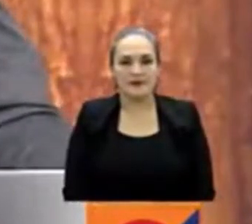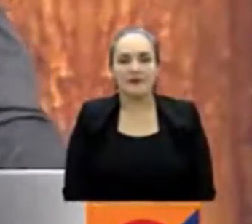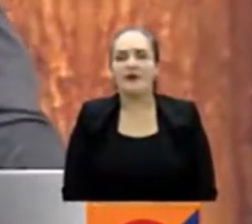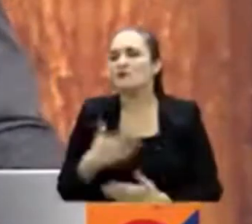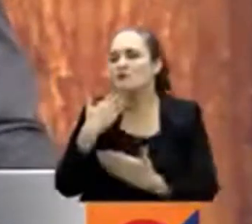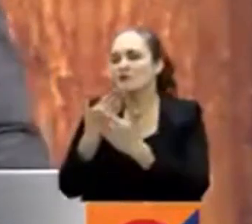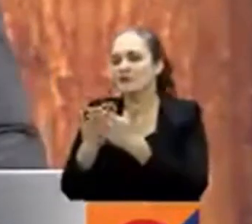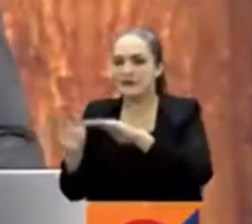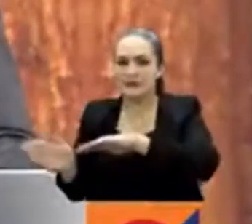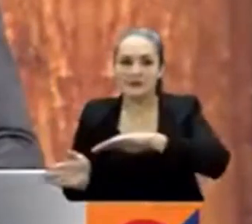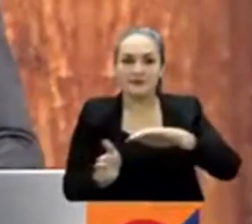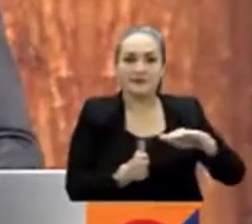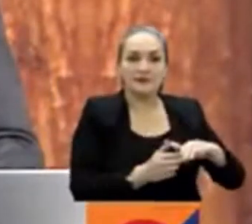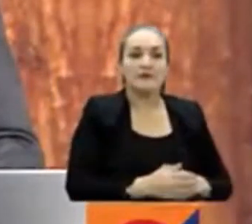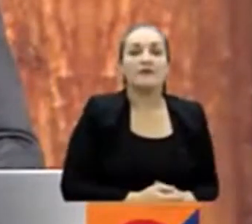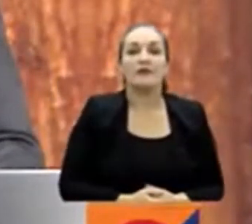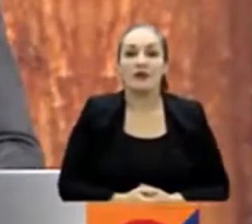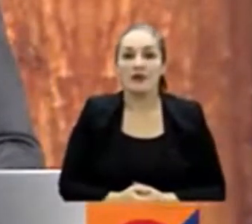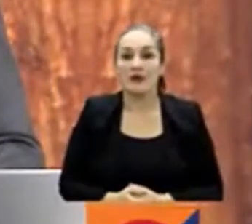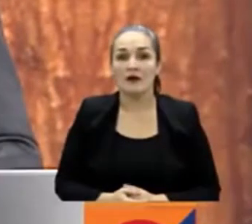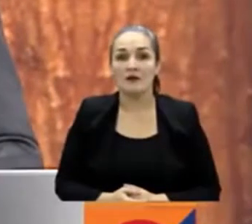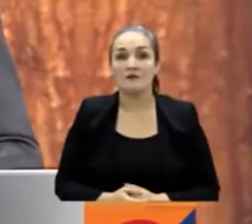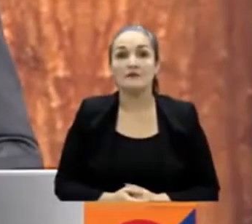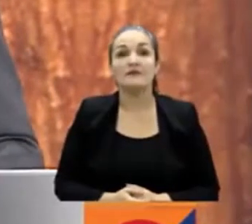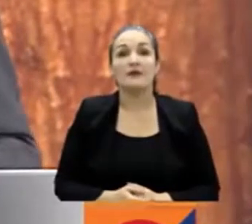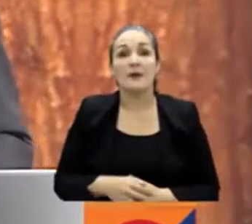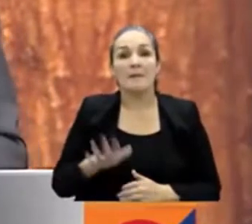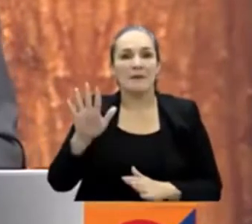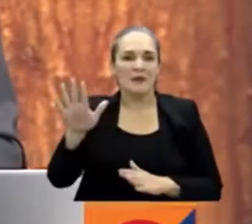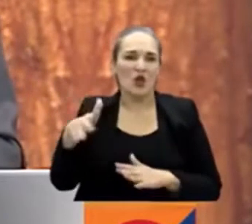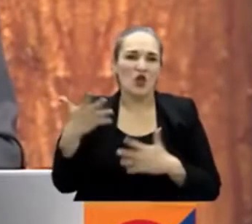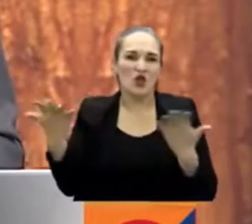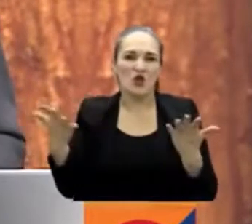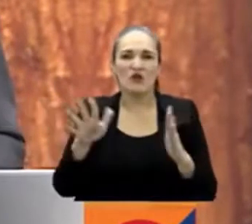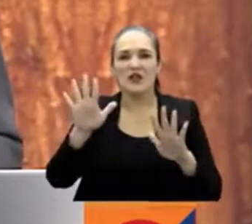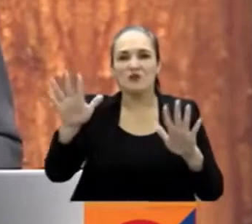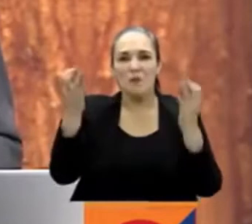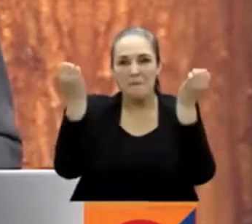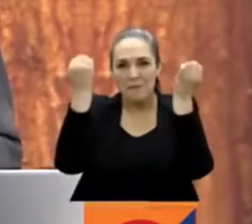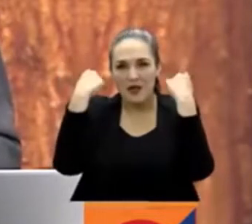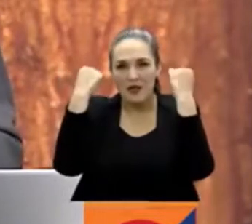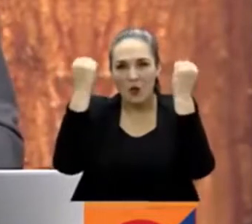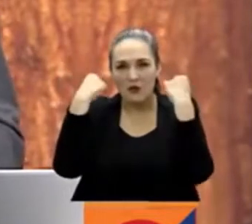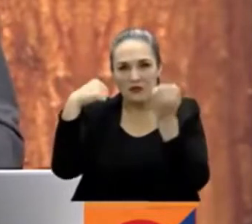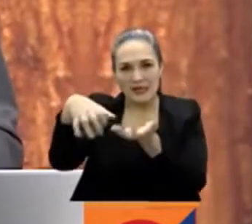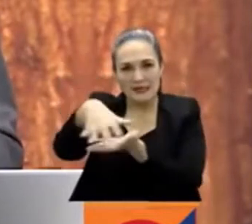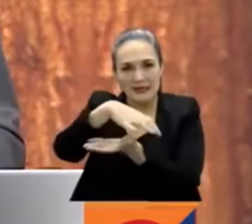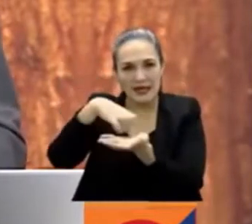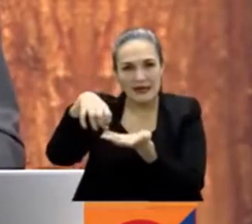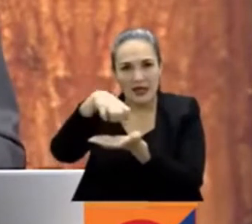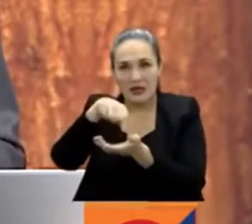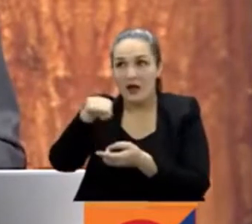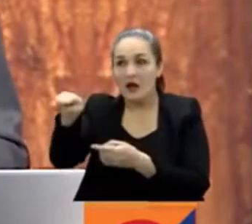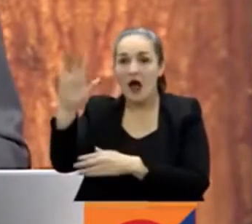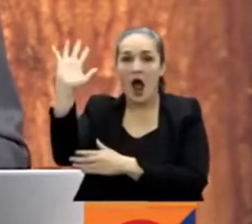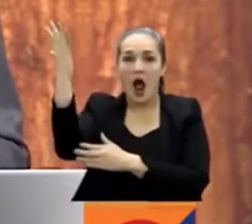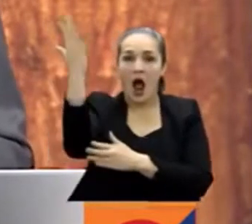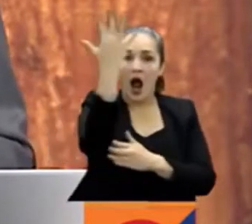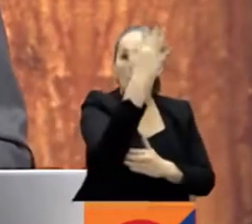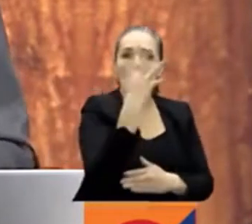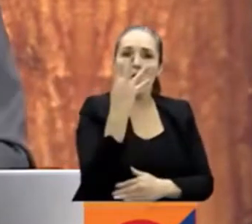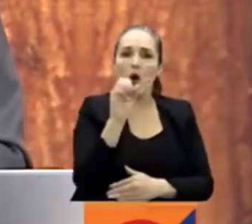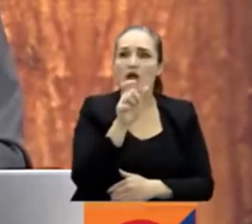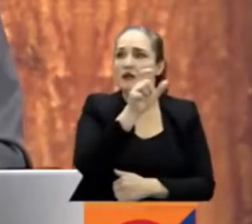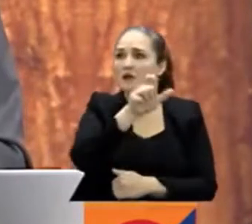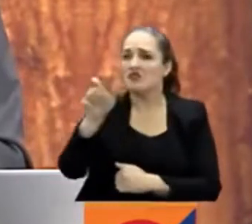Laura, muchas gracias. Y 4 días completa una protesta en Piedecuesta, Santander, que quieren evitar la tala de más de 40 árboles para